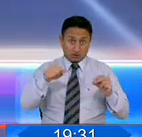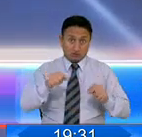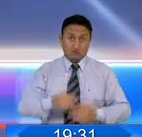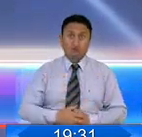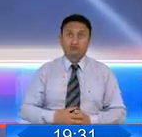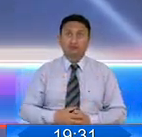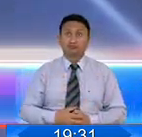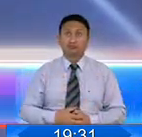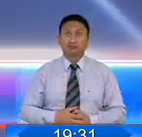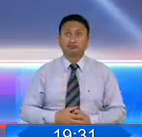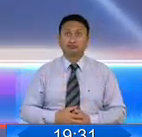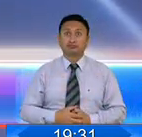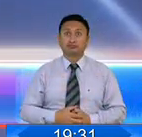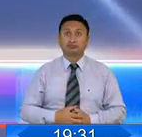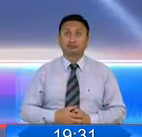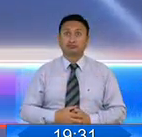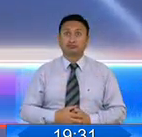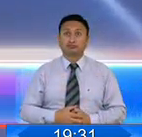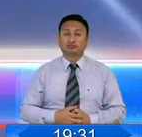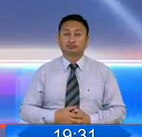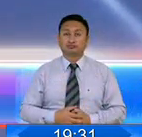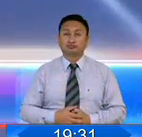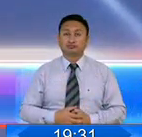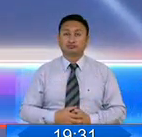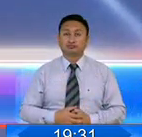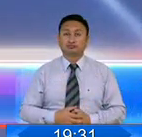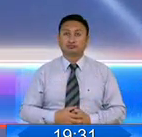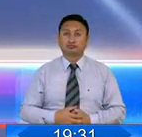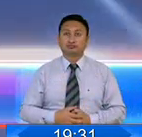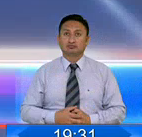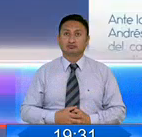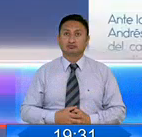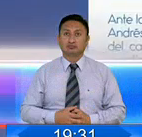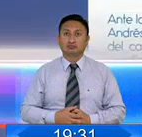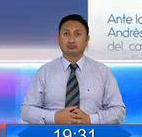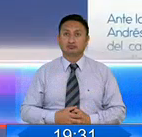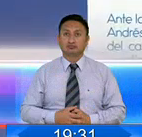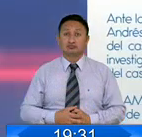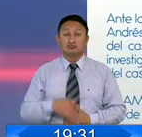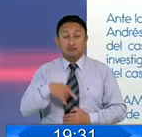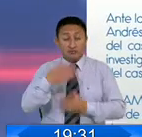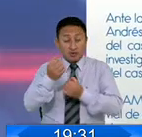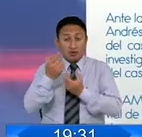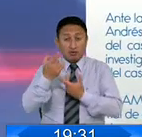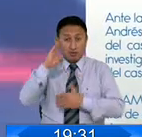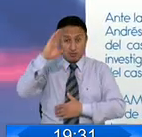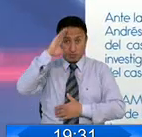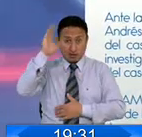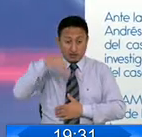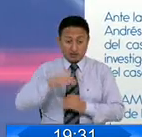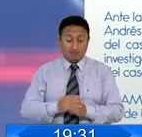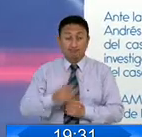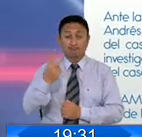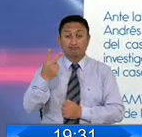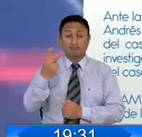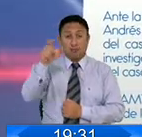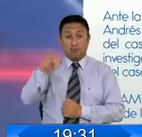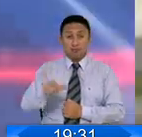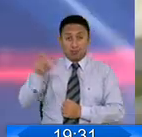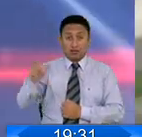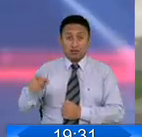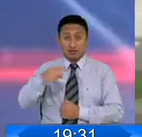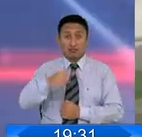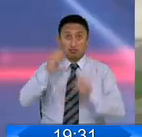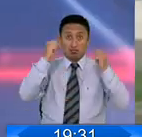embriaguez. ¡Lo botaron de la moto! Según el parte policial, los presuntos implicados despojaron a la